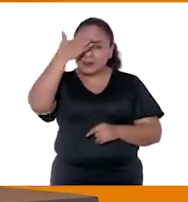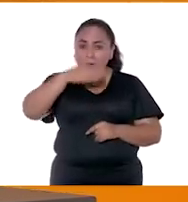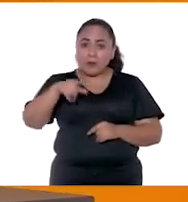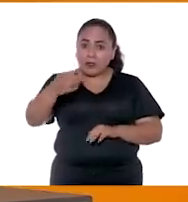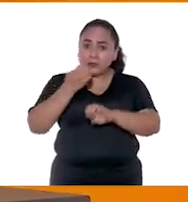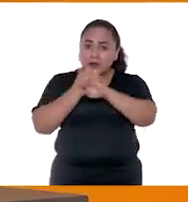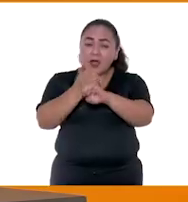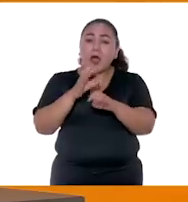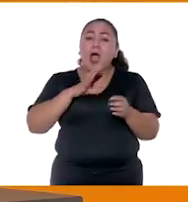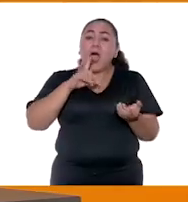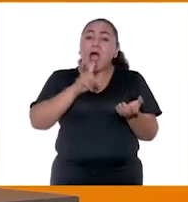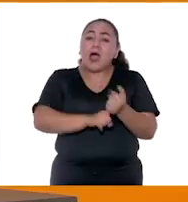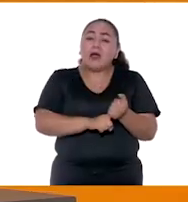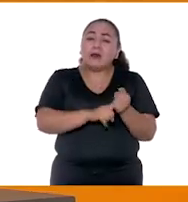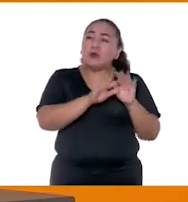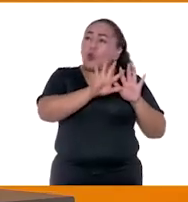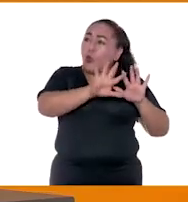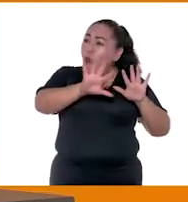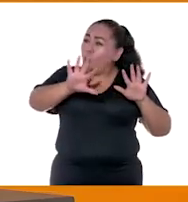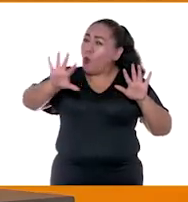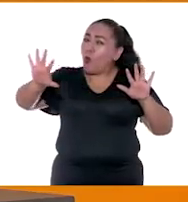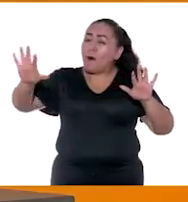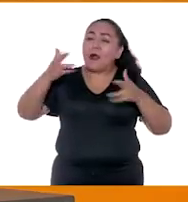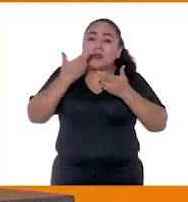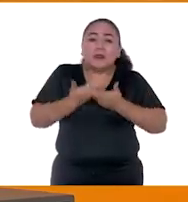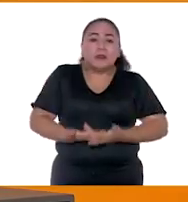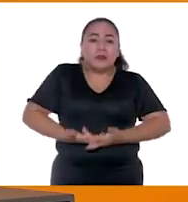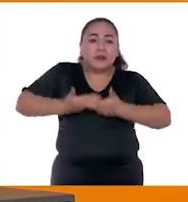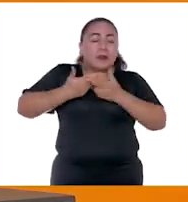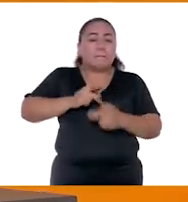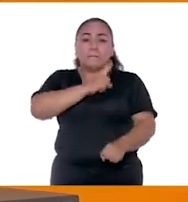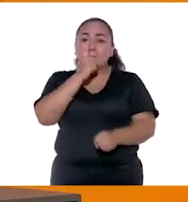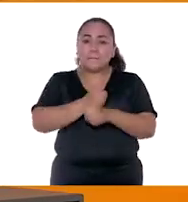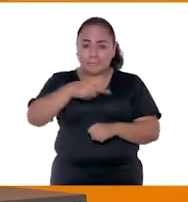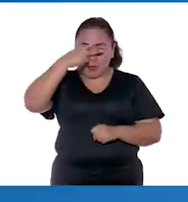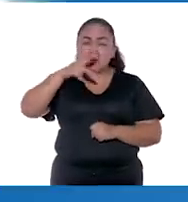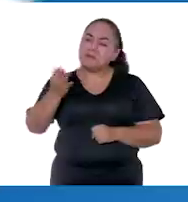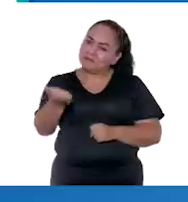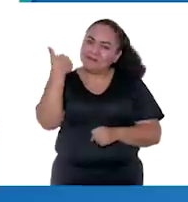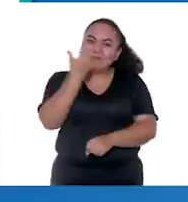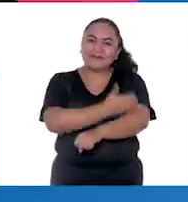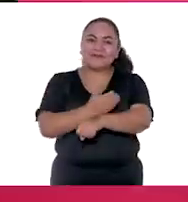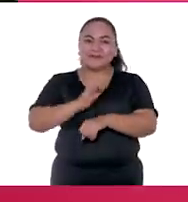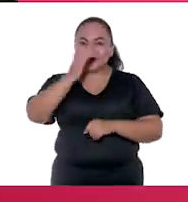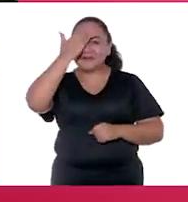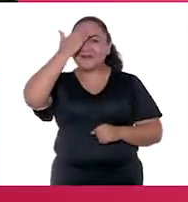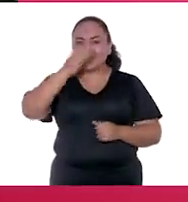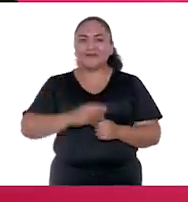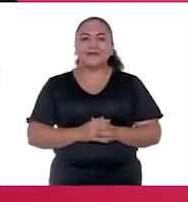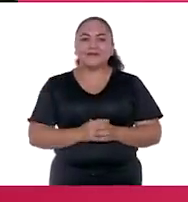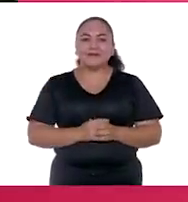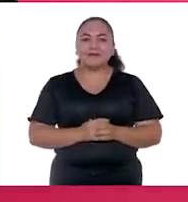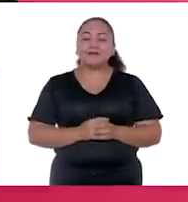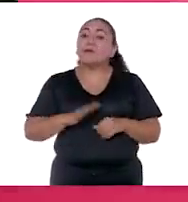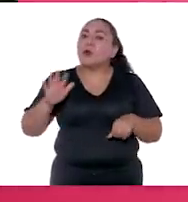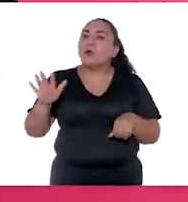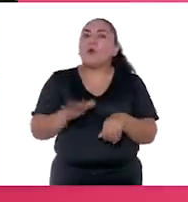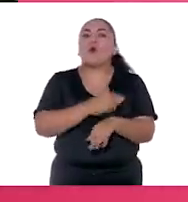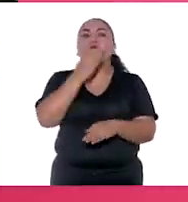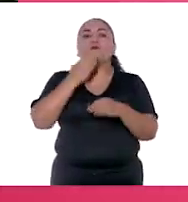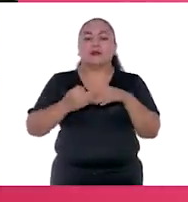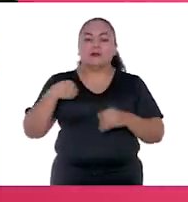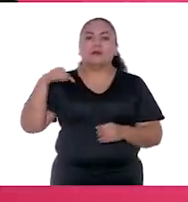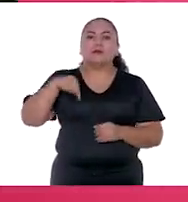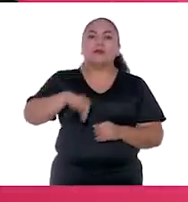la colección más grande en México? Acompáñenos a conocerlo. Por fin estoy en